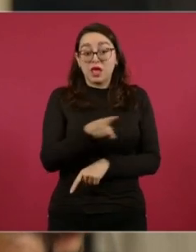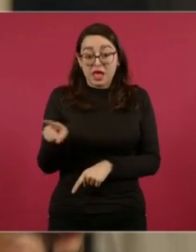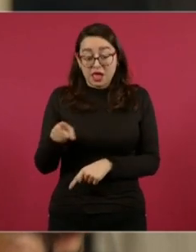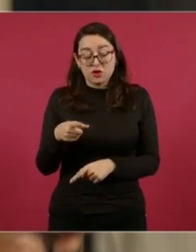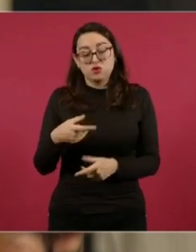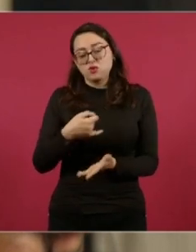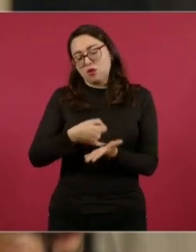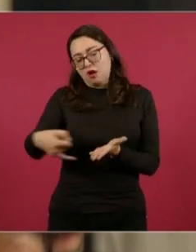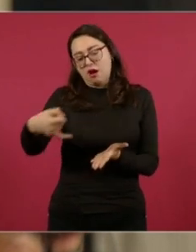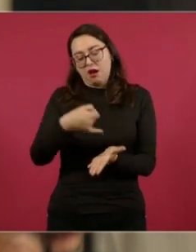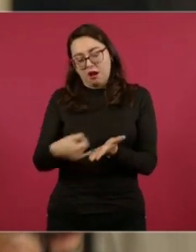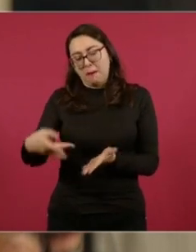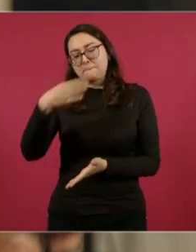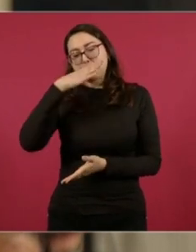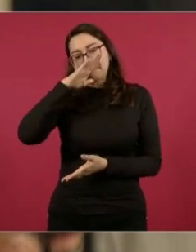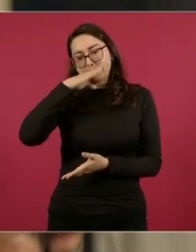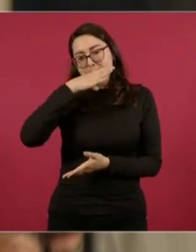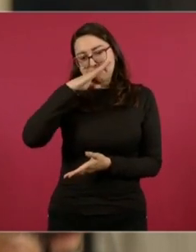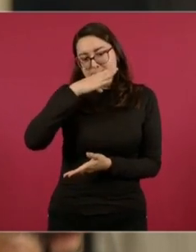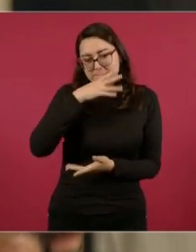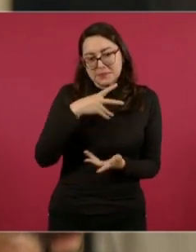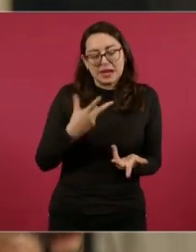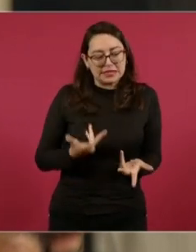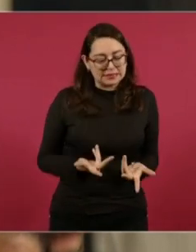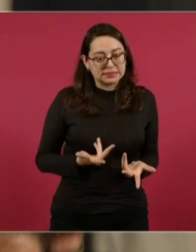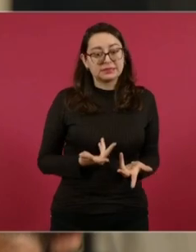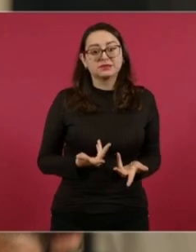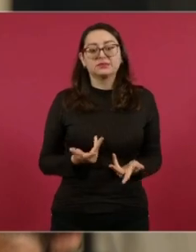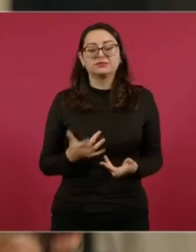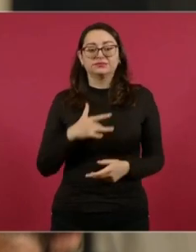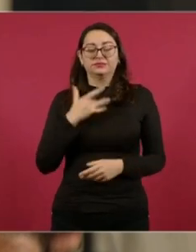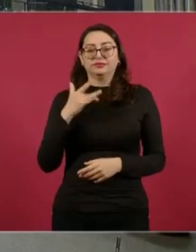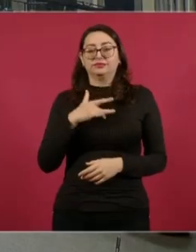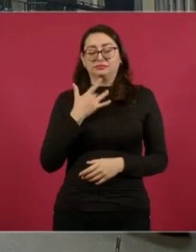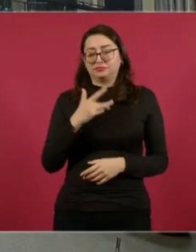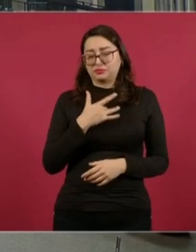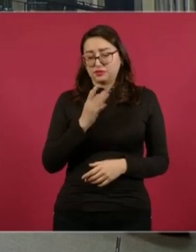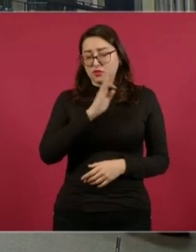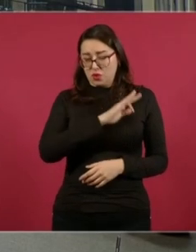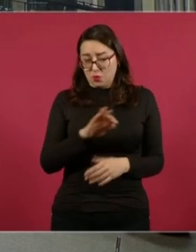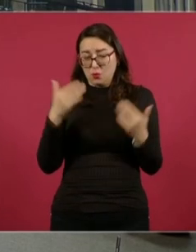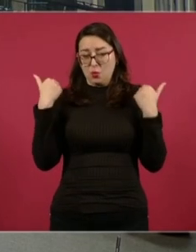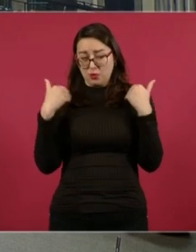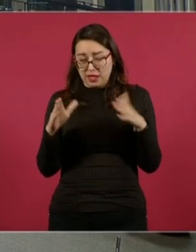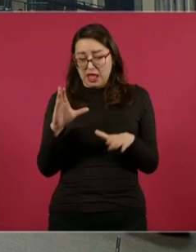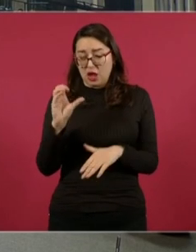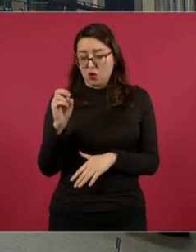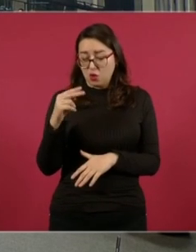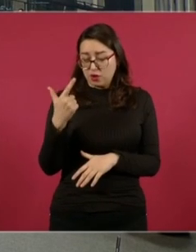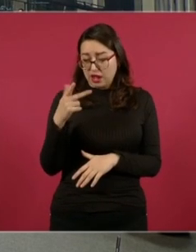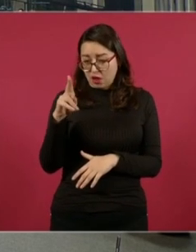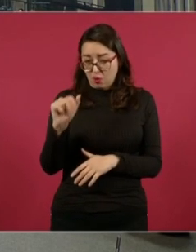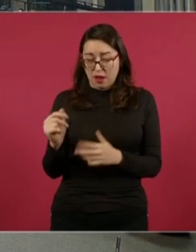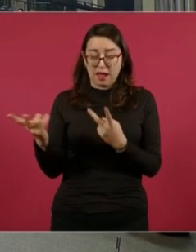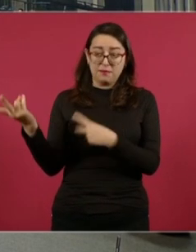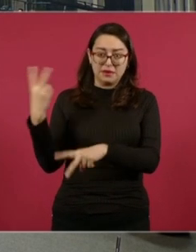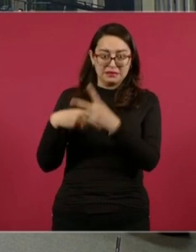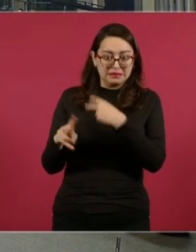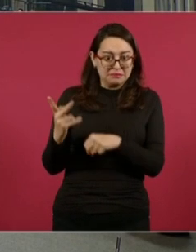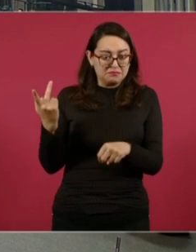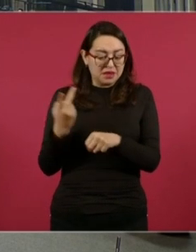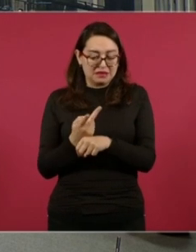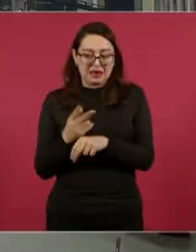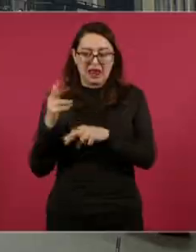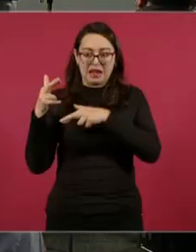son afromexicanos. Ellos le manifiestan la posibilidad de que llegue con agua, pueda ver, supervisar la situación de qué se puede hacer, o regresar